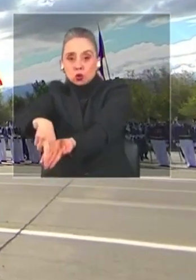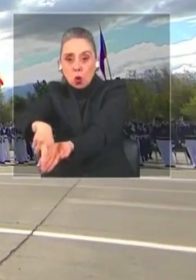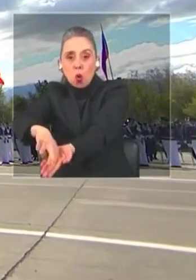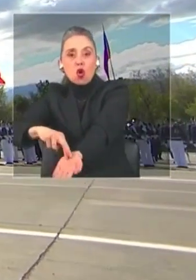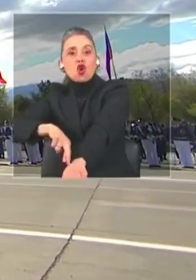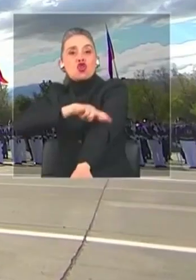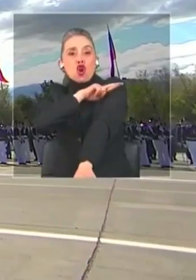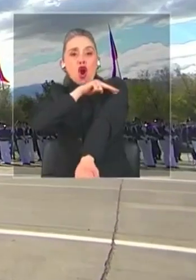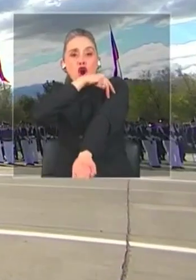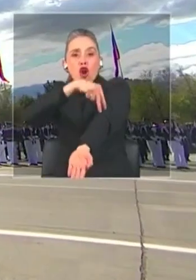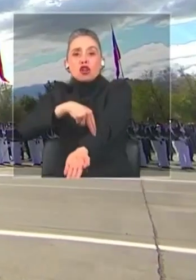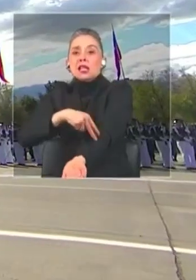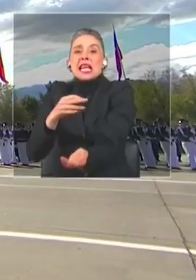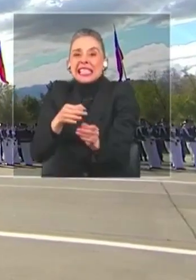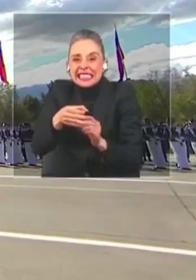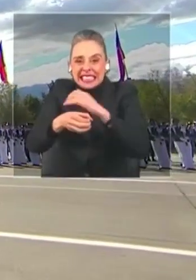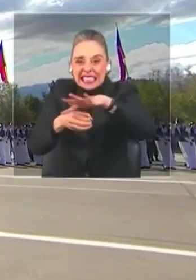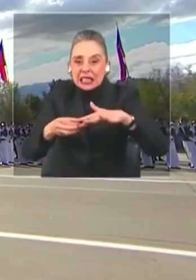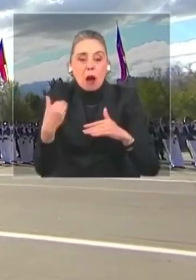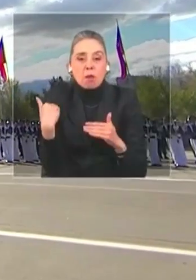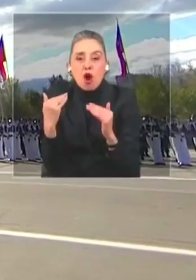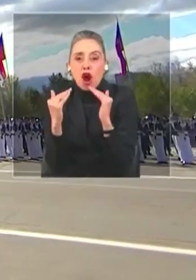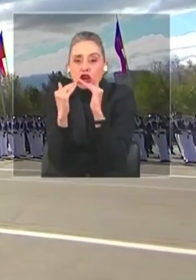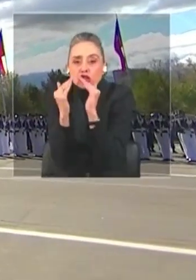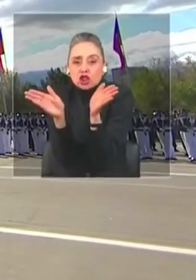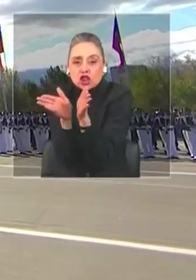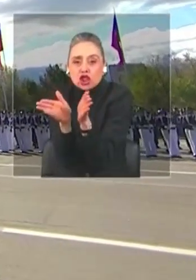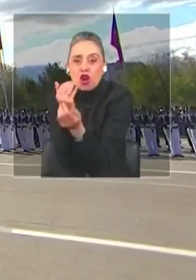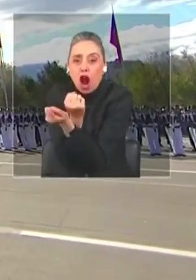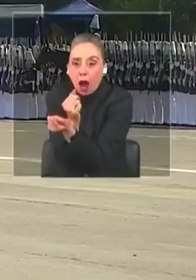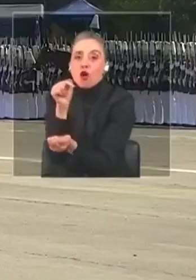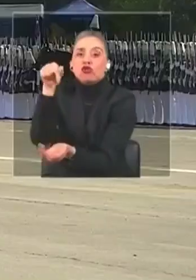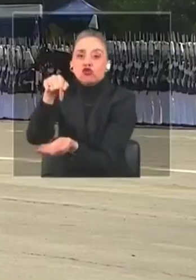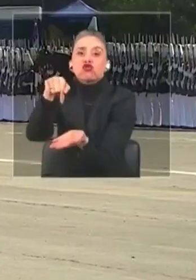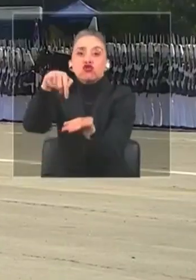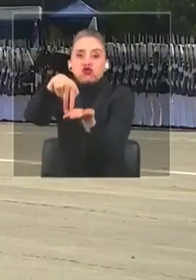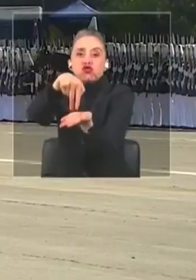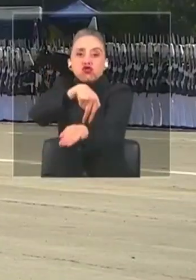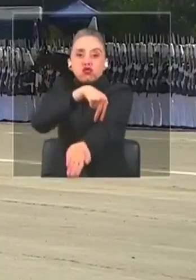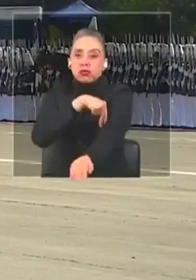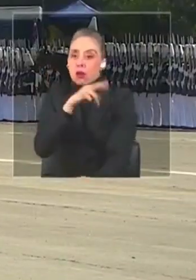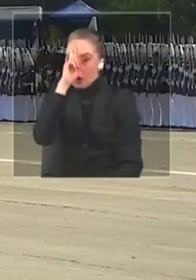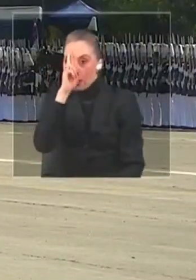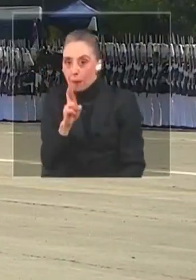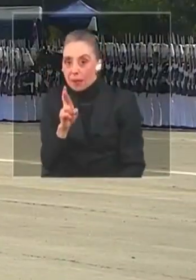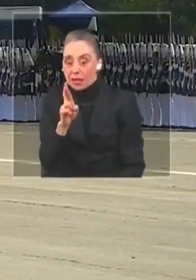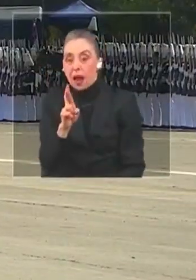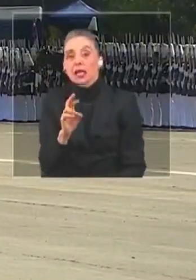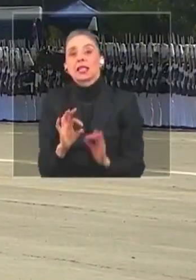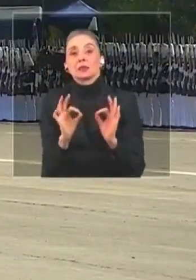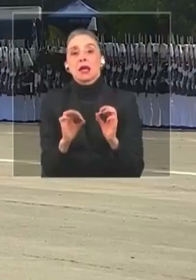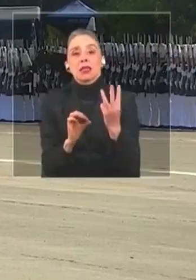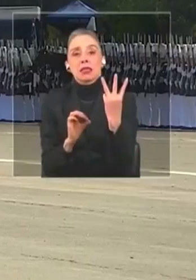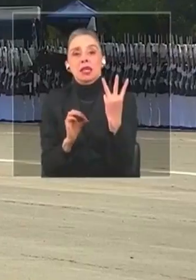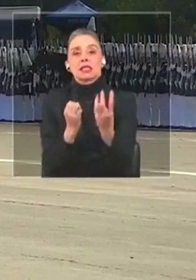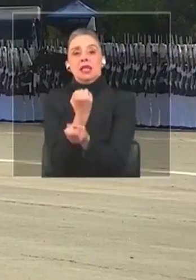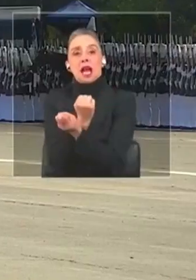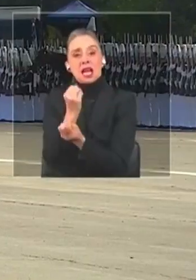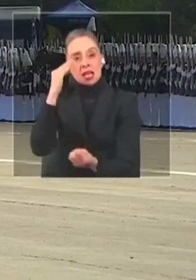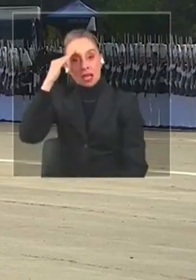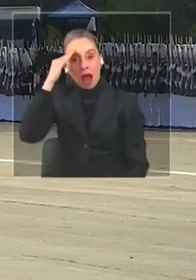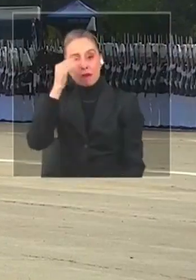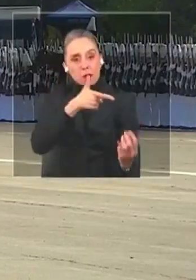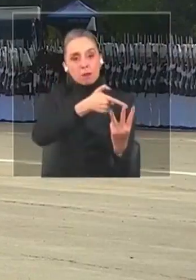sea un pequeño retén de carabineros. Y hoy van a tener una presencia importante con un homenaje particular, además, a los tres carabineros